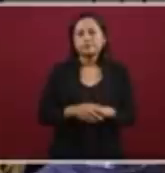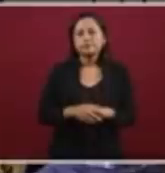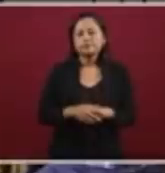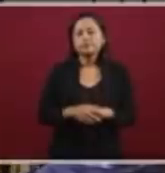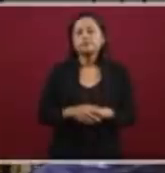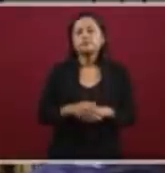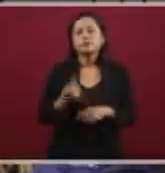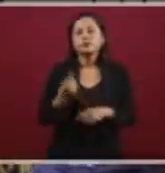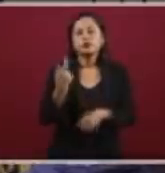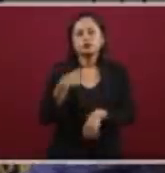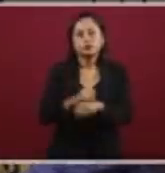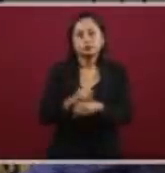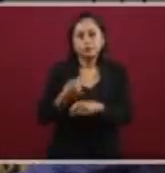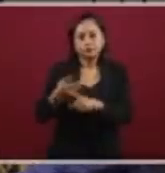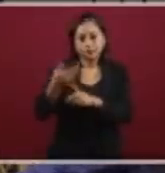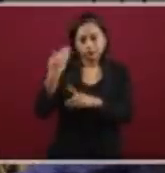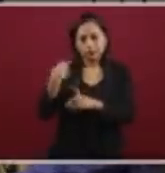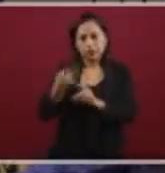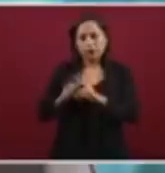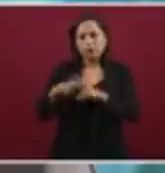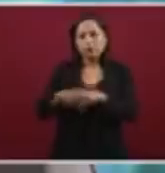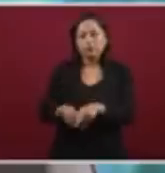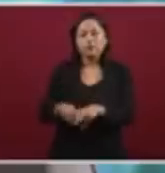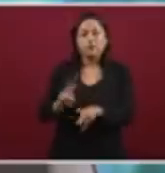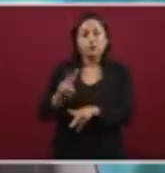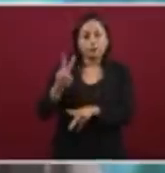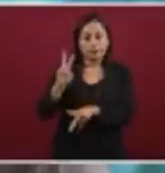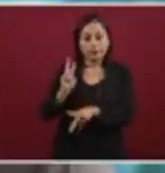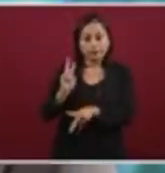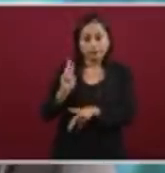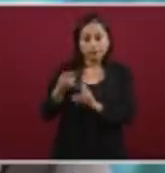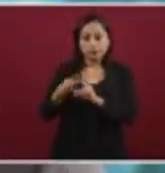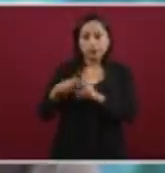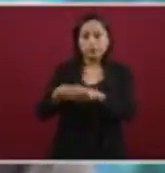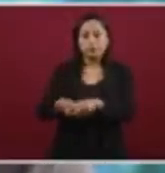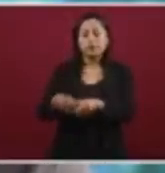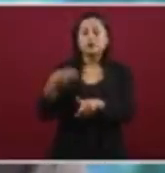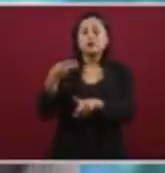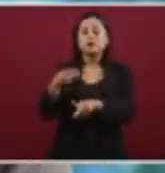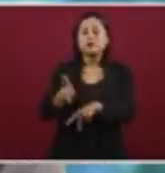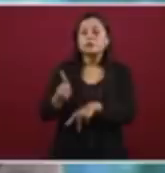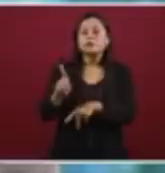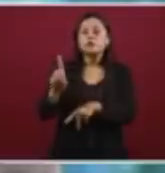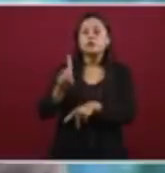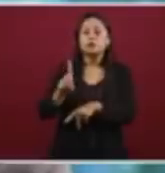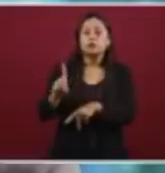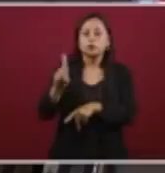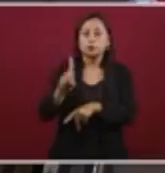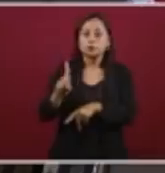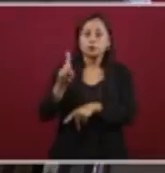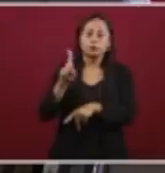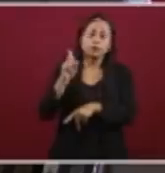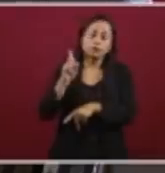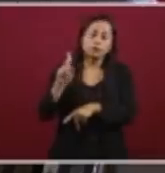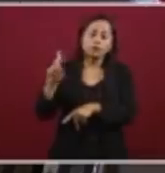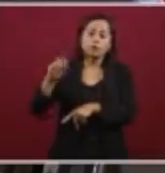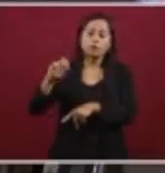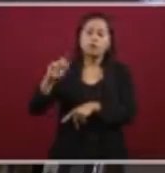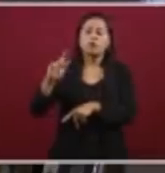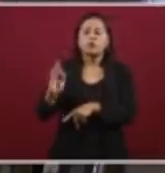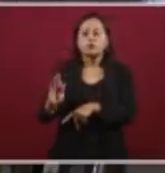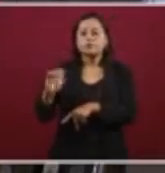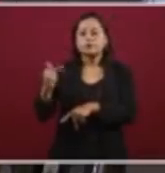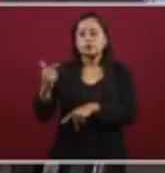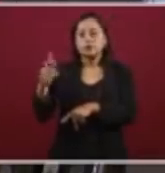semana pasada prácticamente inició el viernes sobre el domingo en coordinación con la fiscalía general de la república con un apoyo